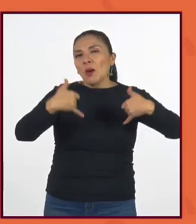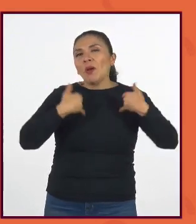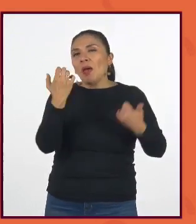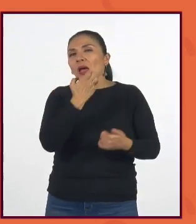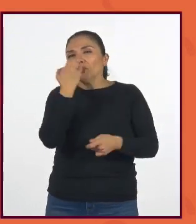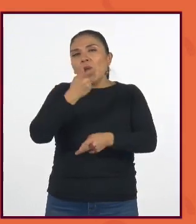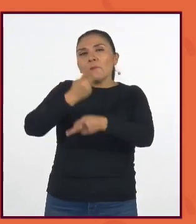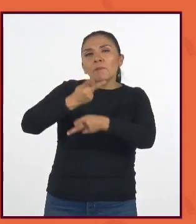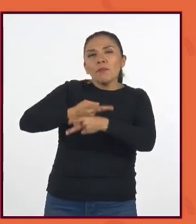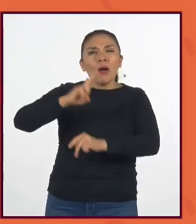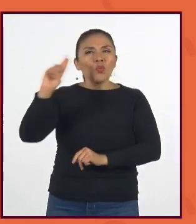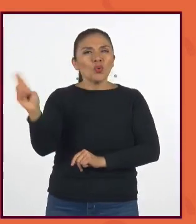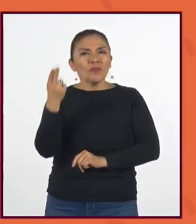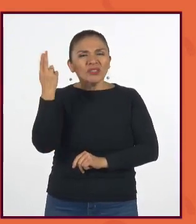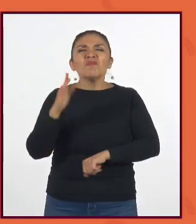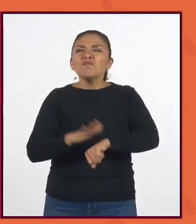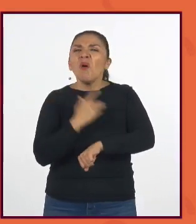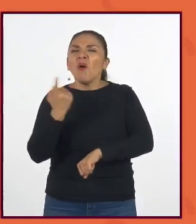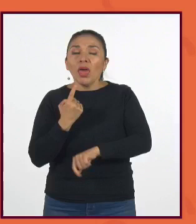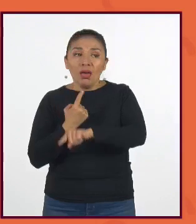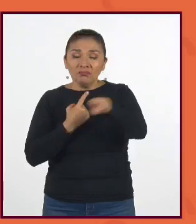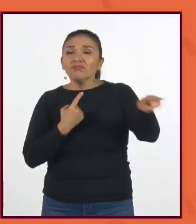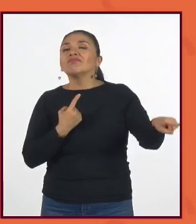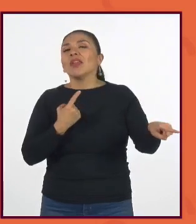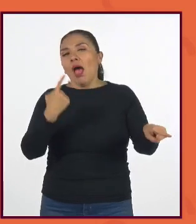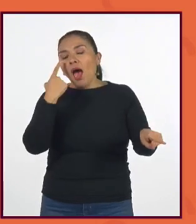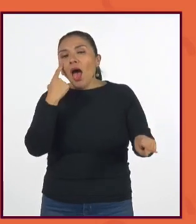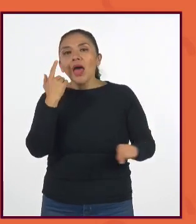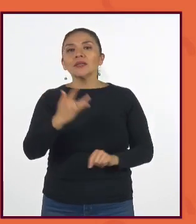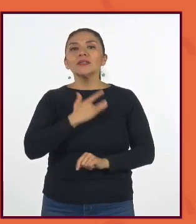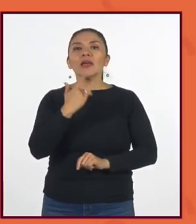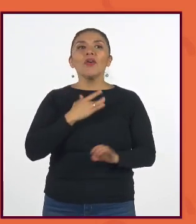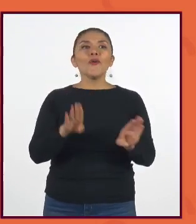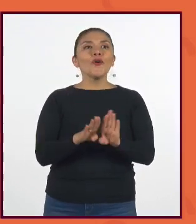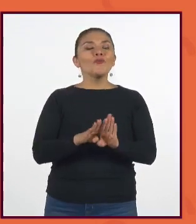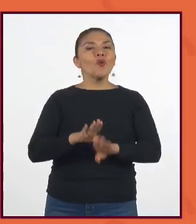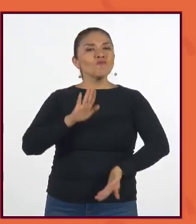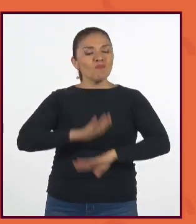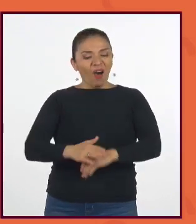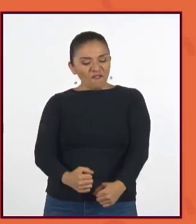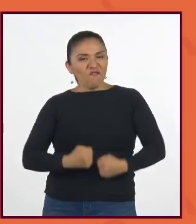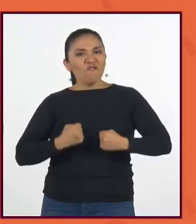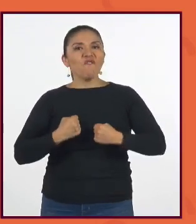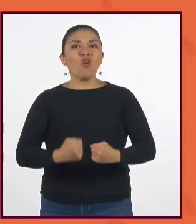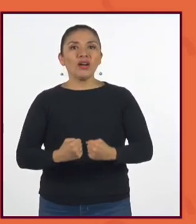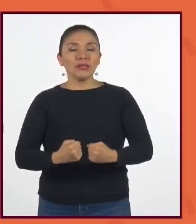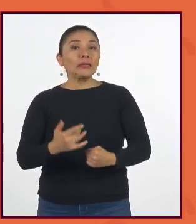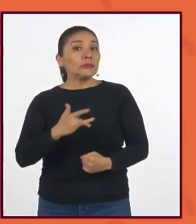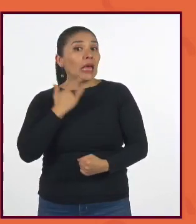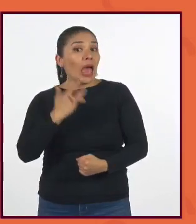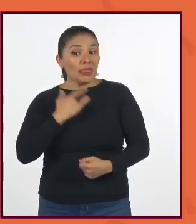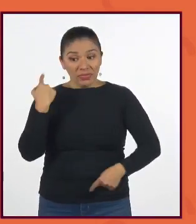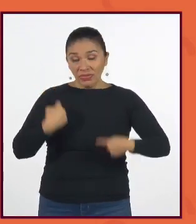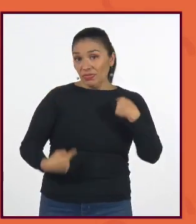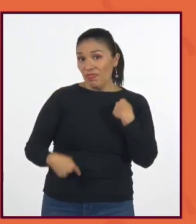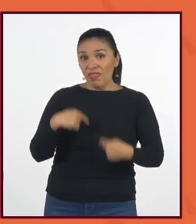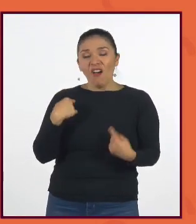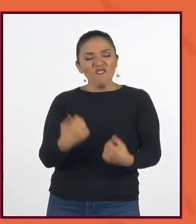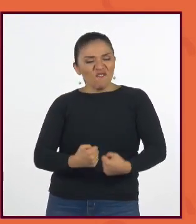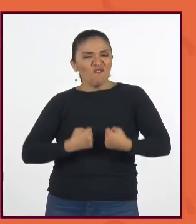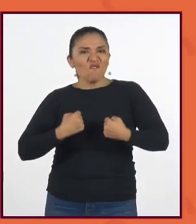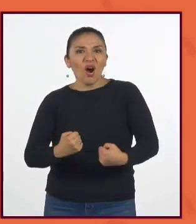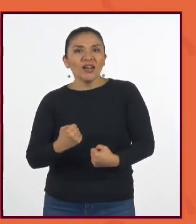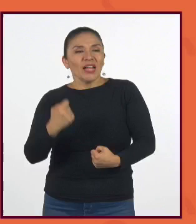preparatoria, universidad, porque generalmente da una sensación de mayor fuerza, es una sensación generalmente, de euforia,